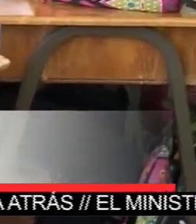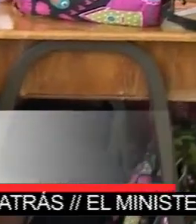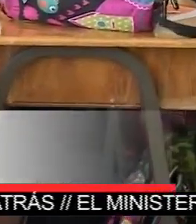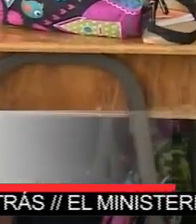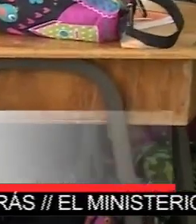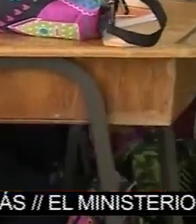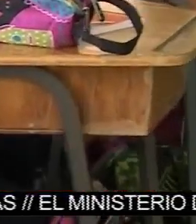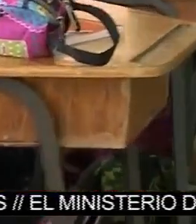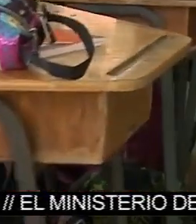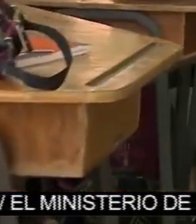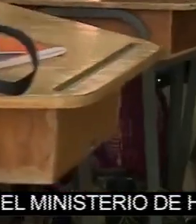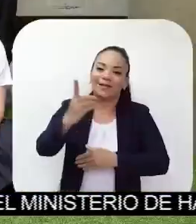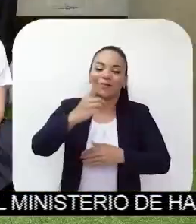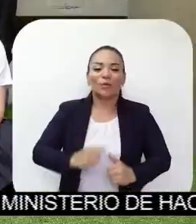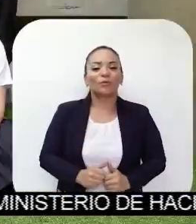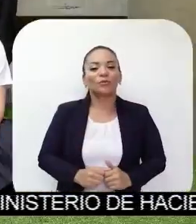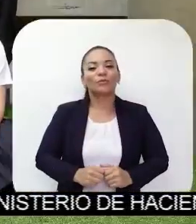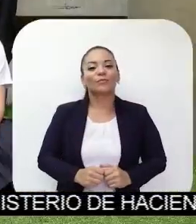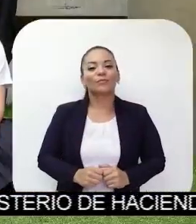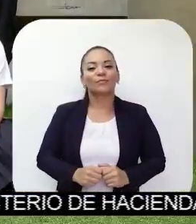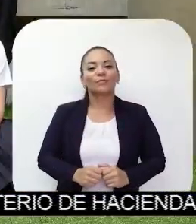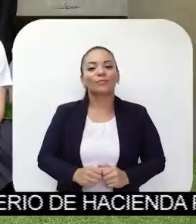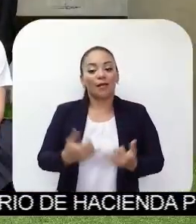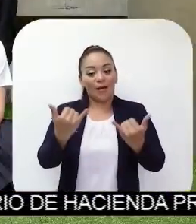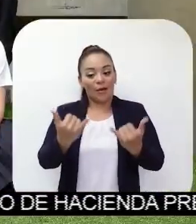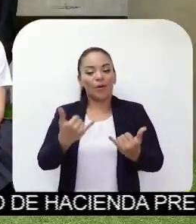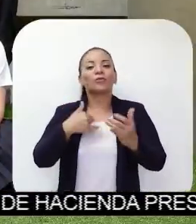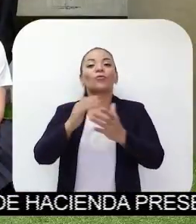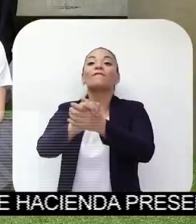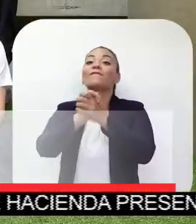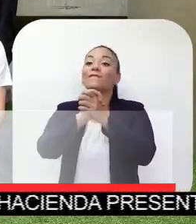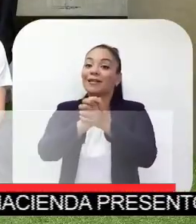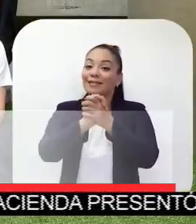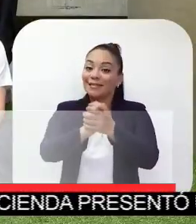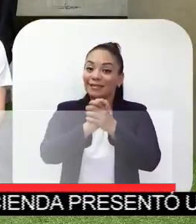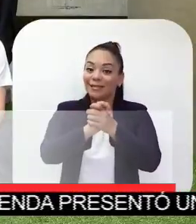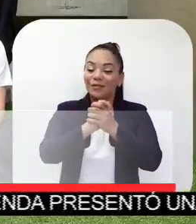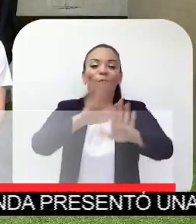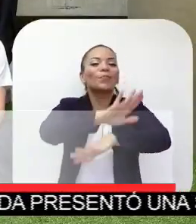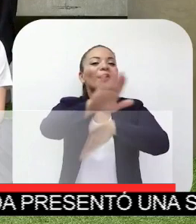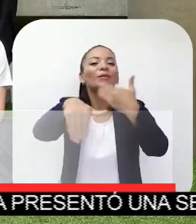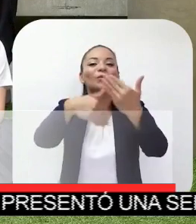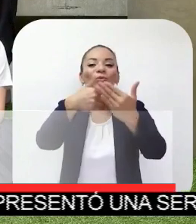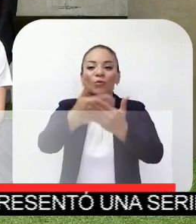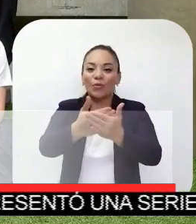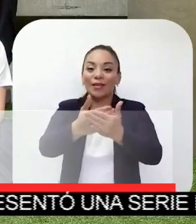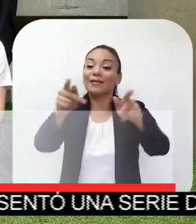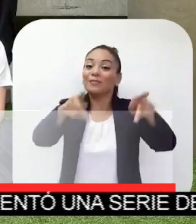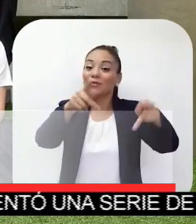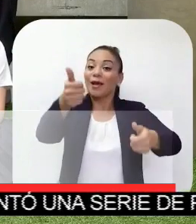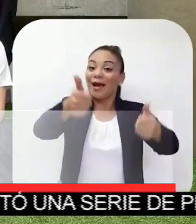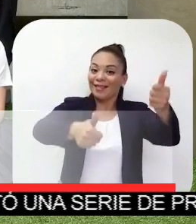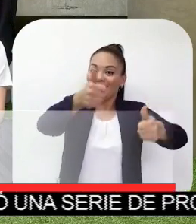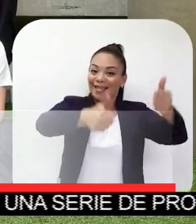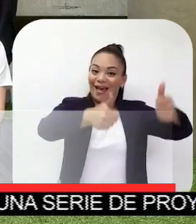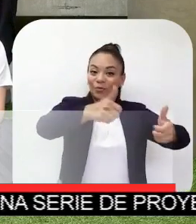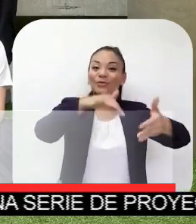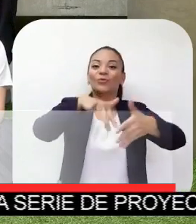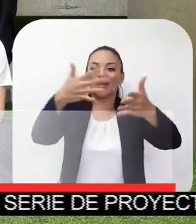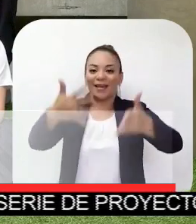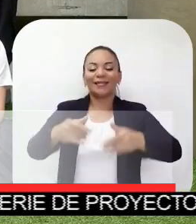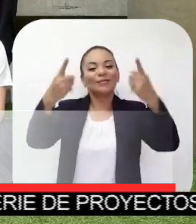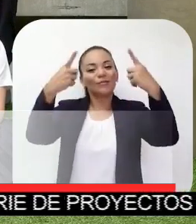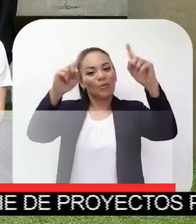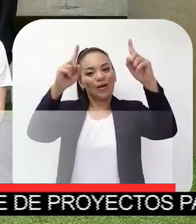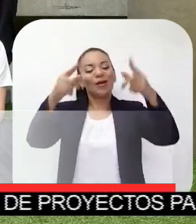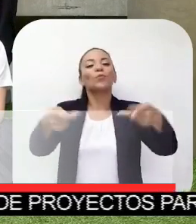fiesta electoral. Aprovecho para felicitar a todos los que están compitiendo por